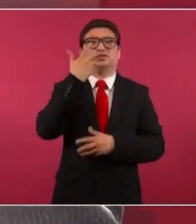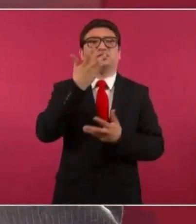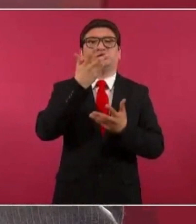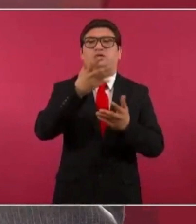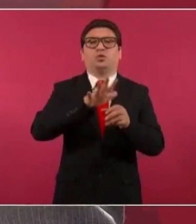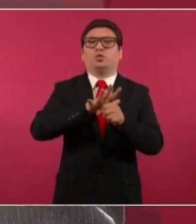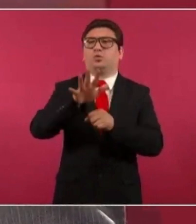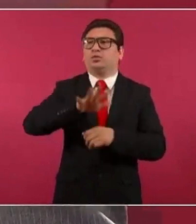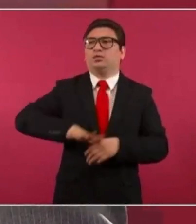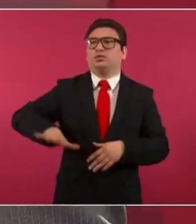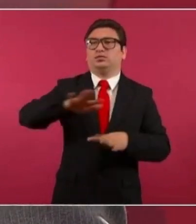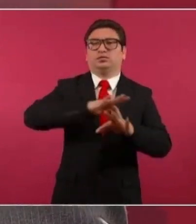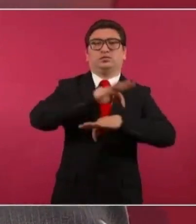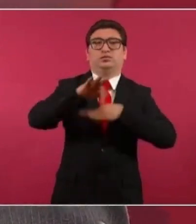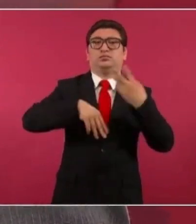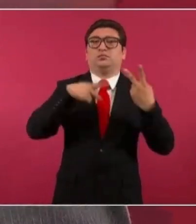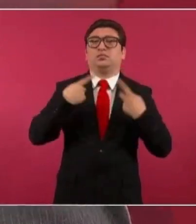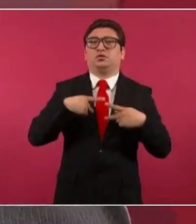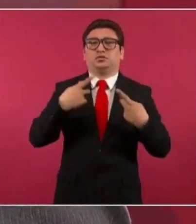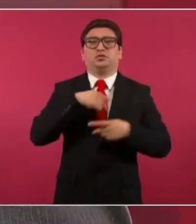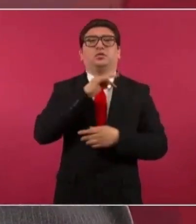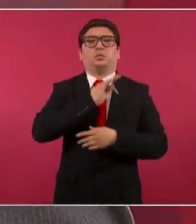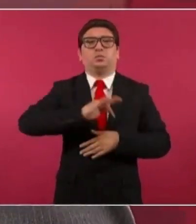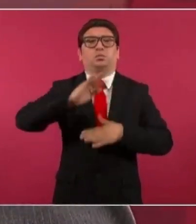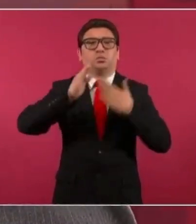estudie el que tenga para pagar